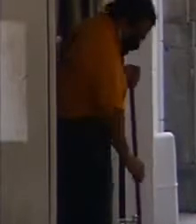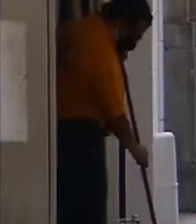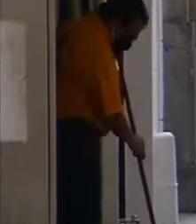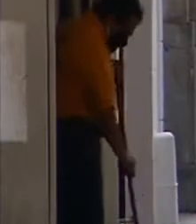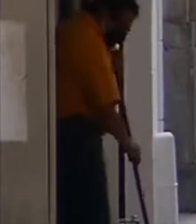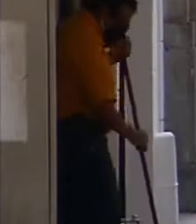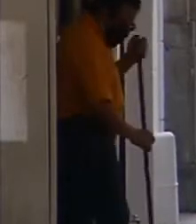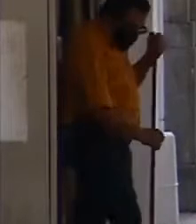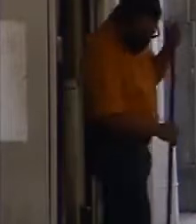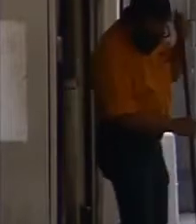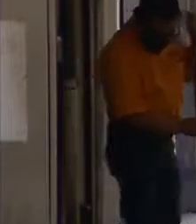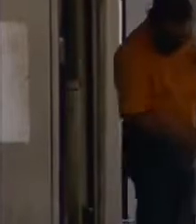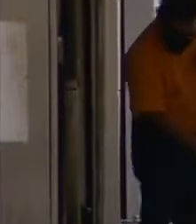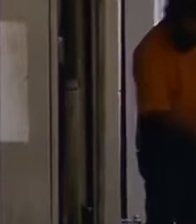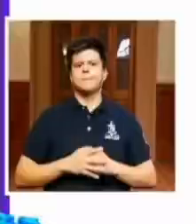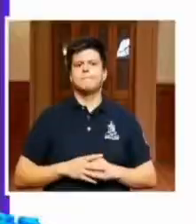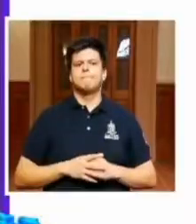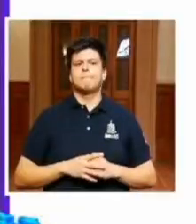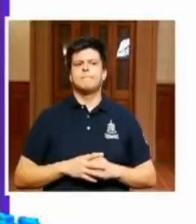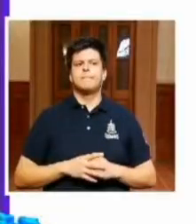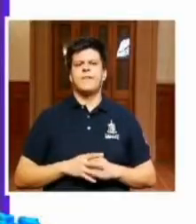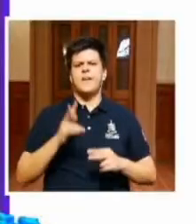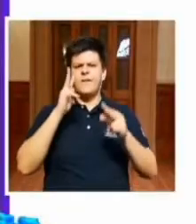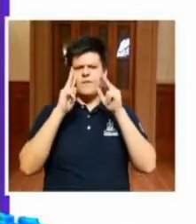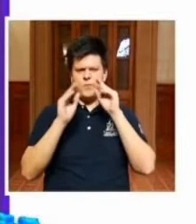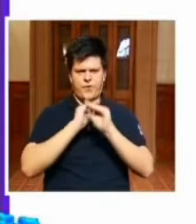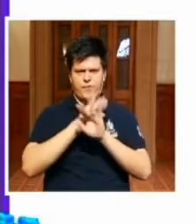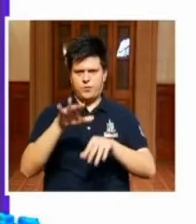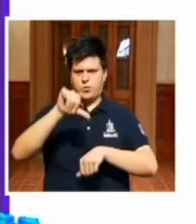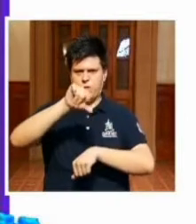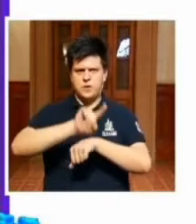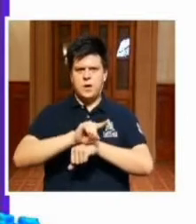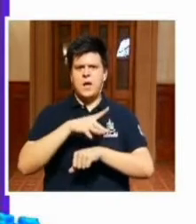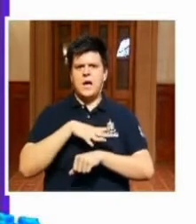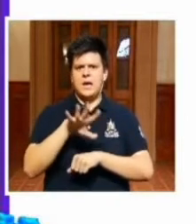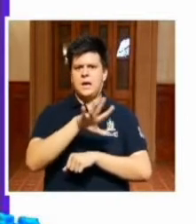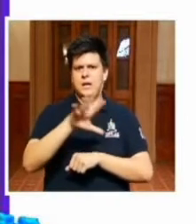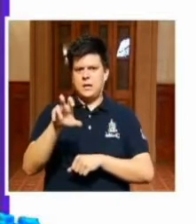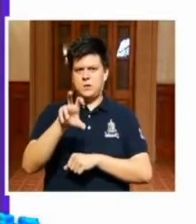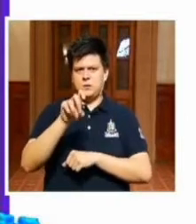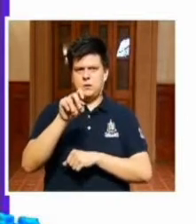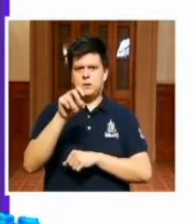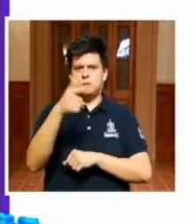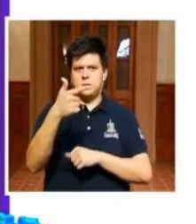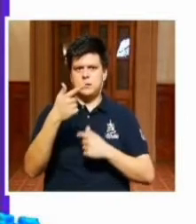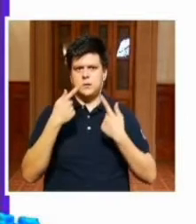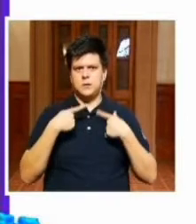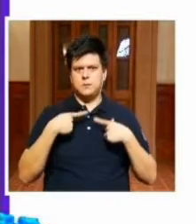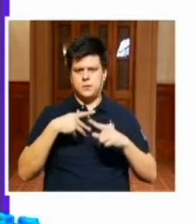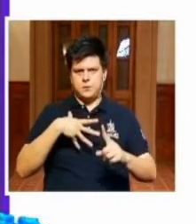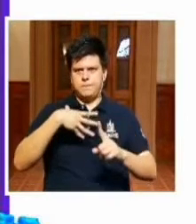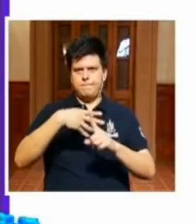población a seguir las medidas de prevención de contagios estos son los datos del día de hoy tenemos 537 contagios